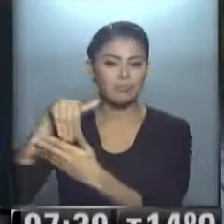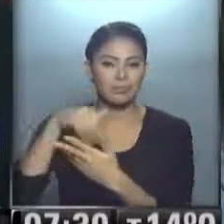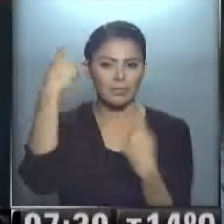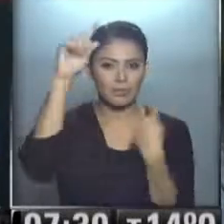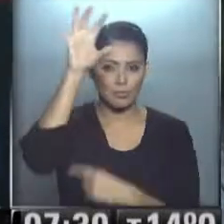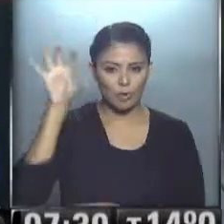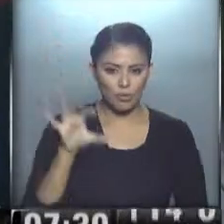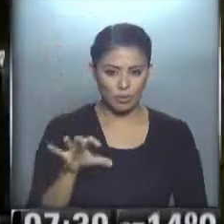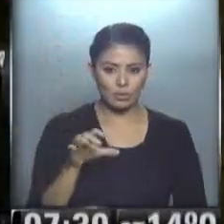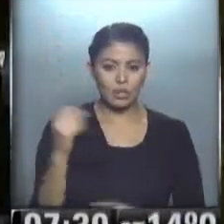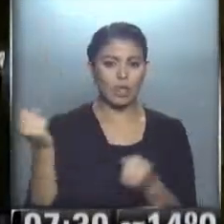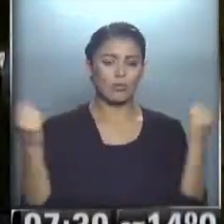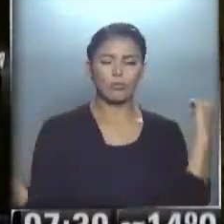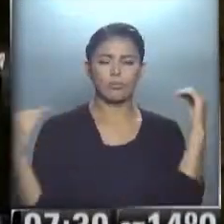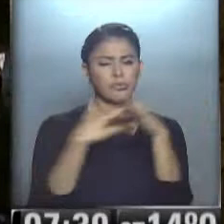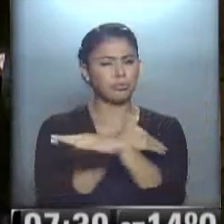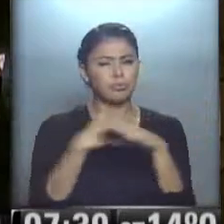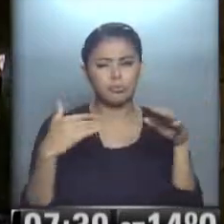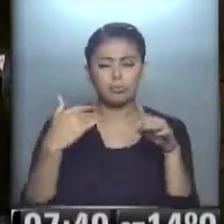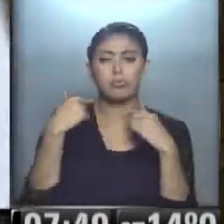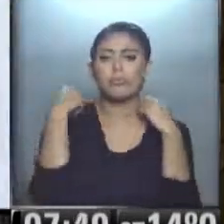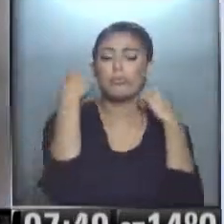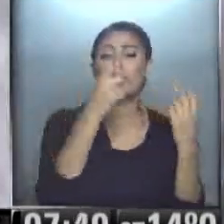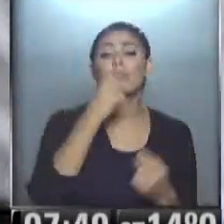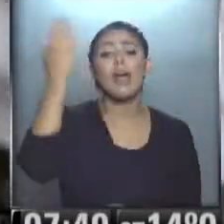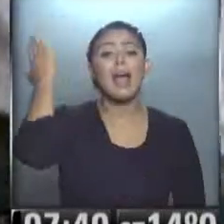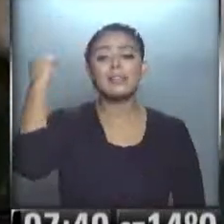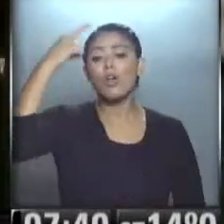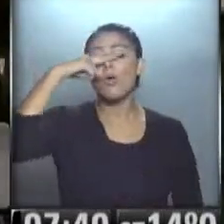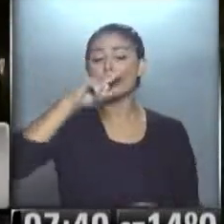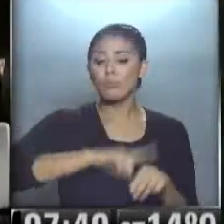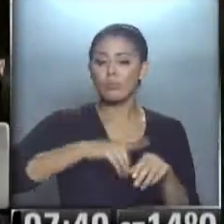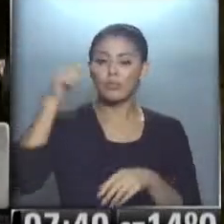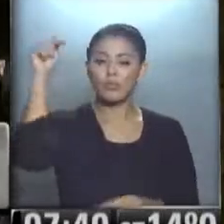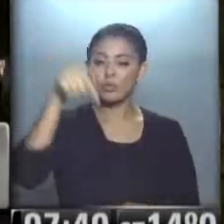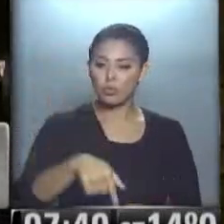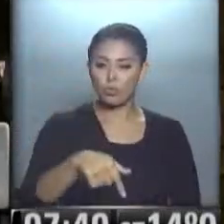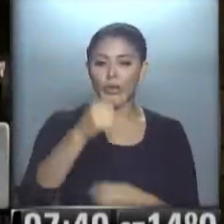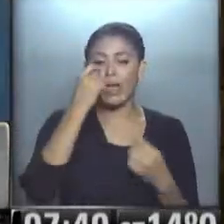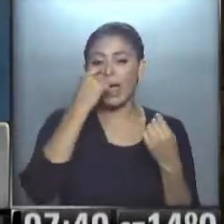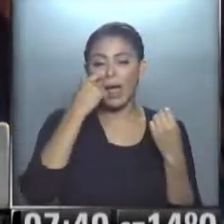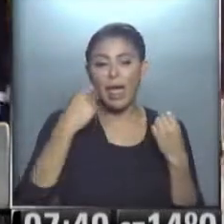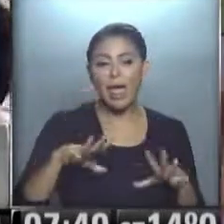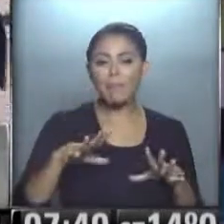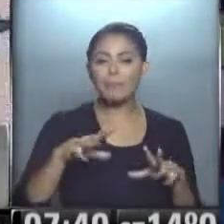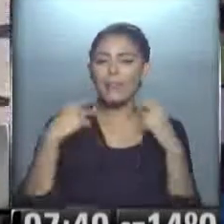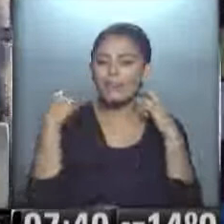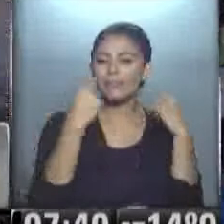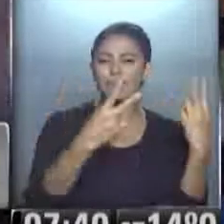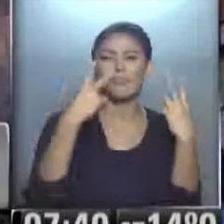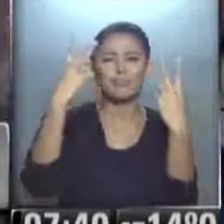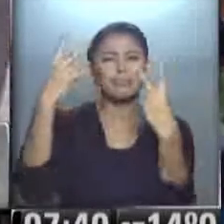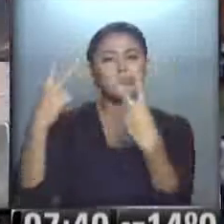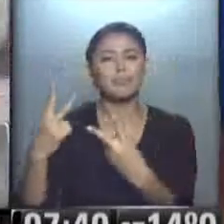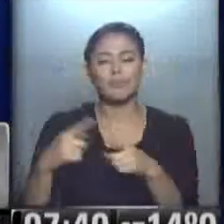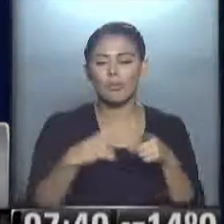un flujo de tránsito constante que se dirigió ayer a última hora hacia el sur fue el inicio del éxodo turístico por este fin de semana